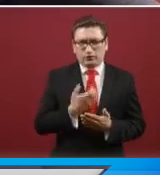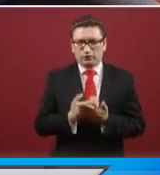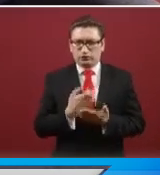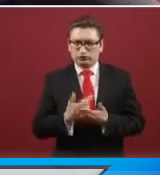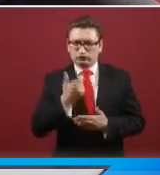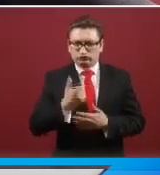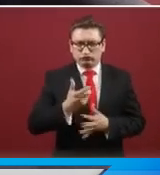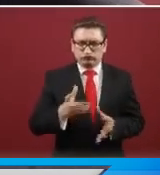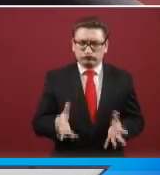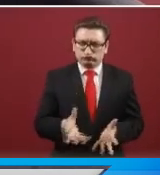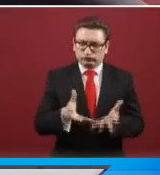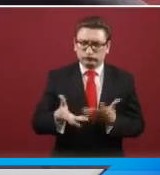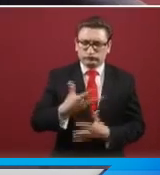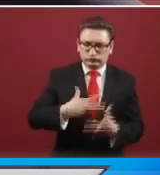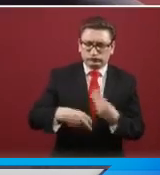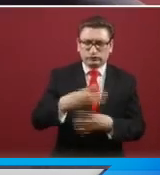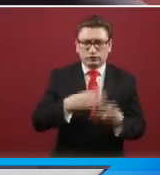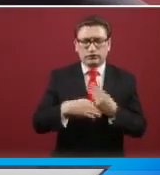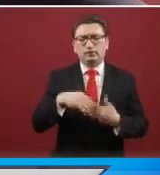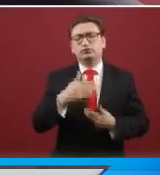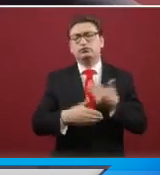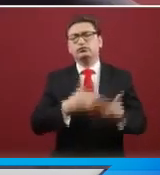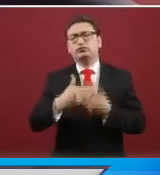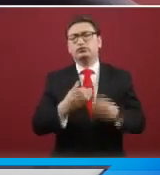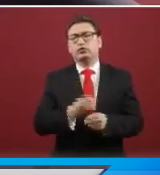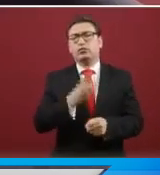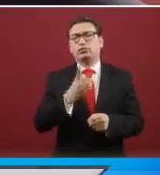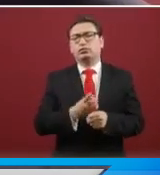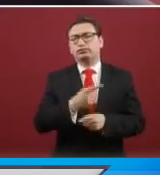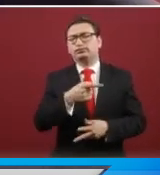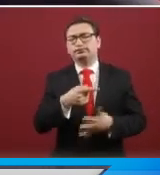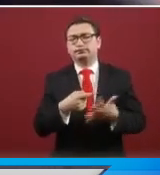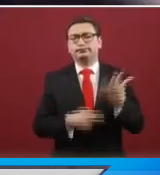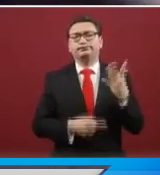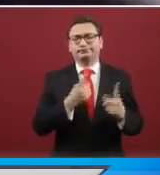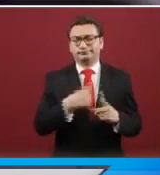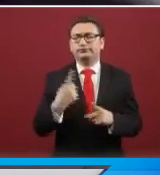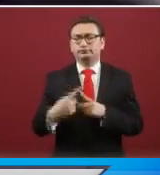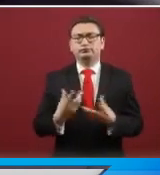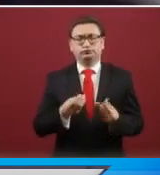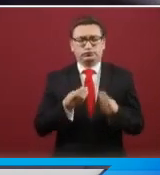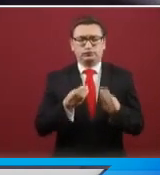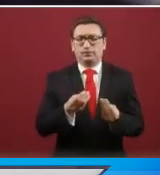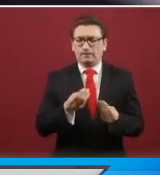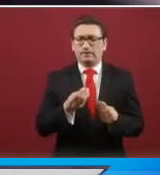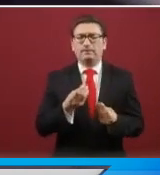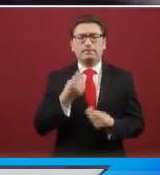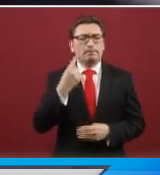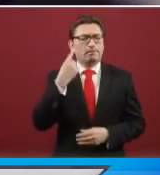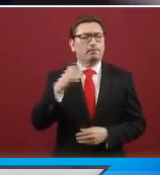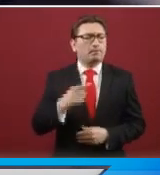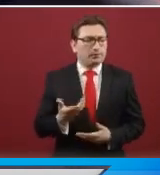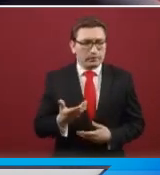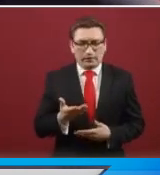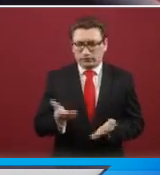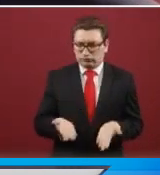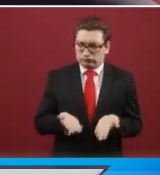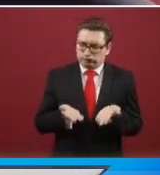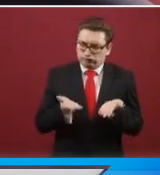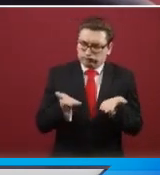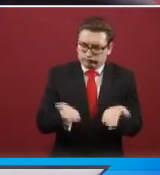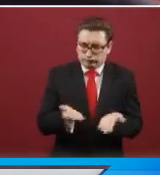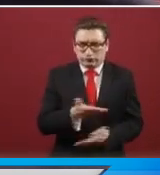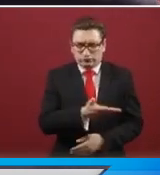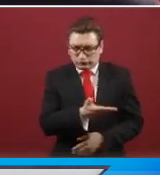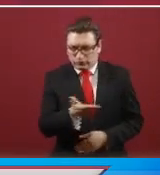muchas posibilidades. Cuando inicie el crecimiento de la economía, habrá muchas posibilidades para ofrecer oportunidades de trabajo a